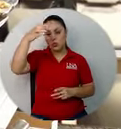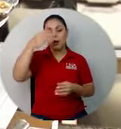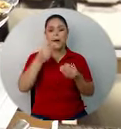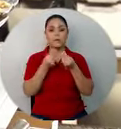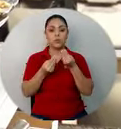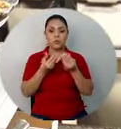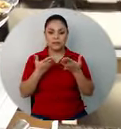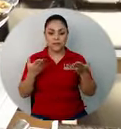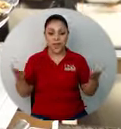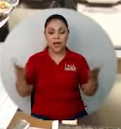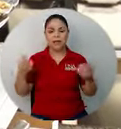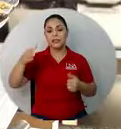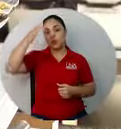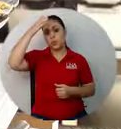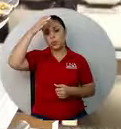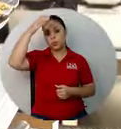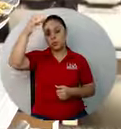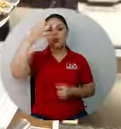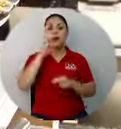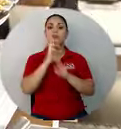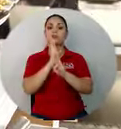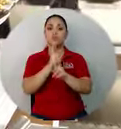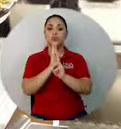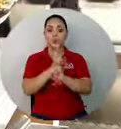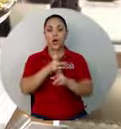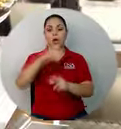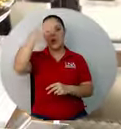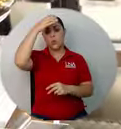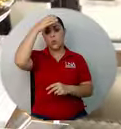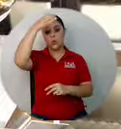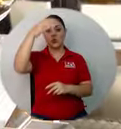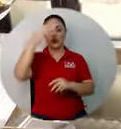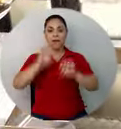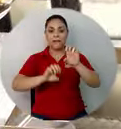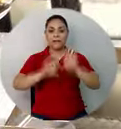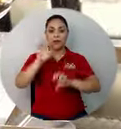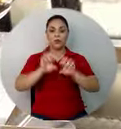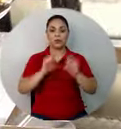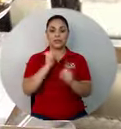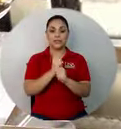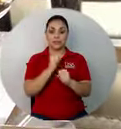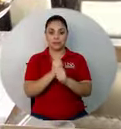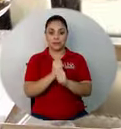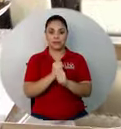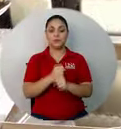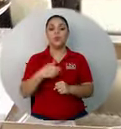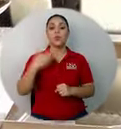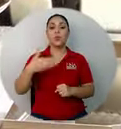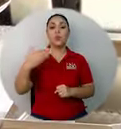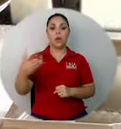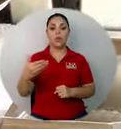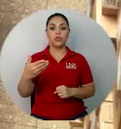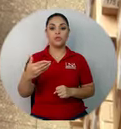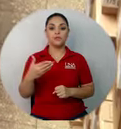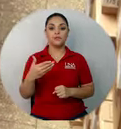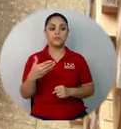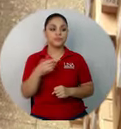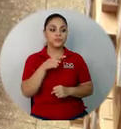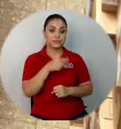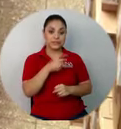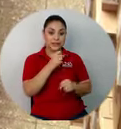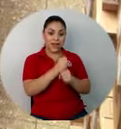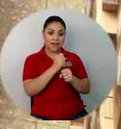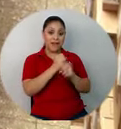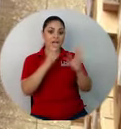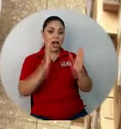cultura de resultados, cultura de evaluación del desempeño? Cuando los colaboradores realmente saben y reconocen cómo